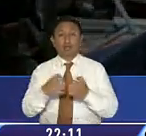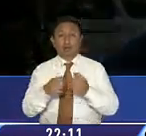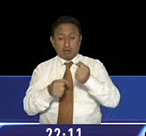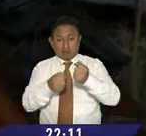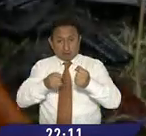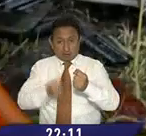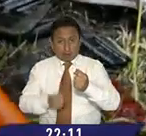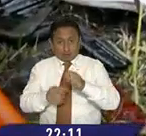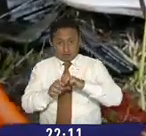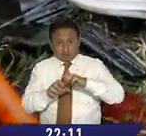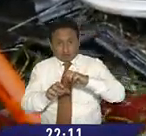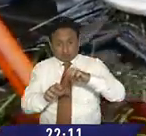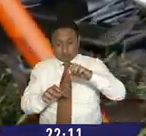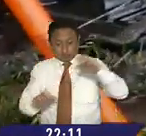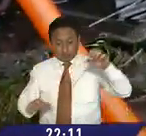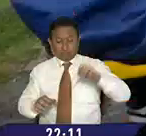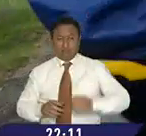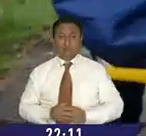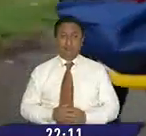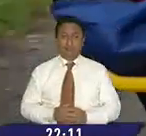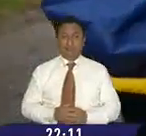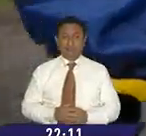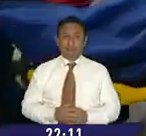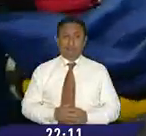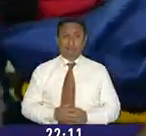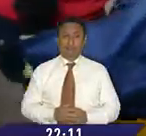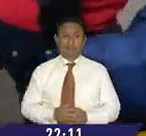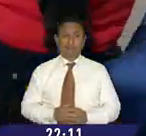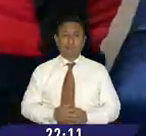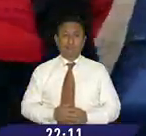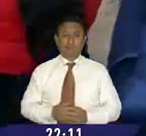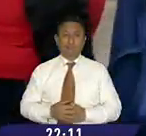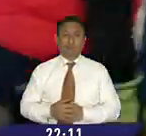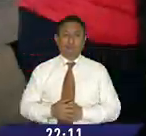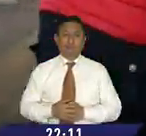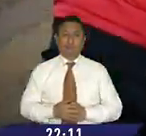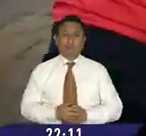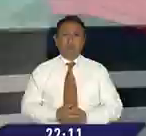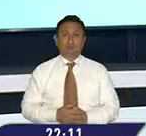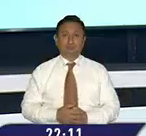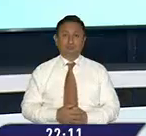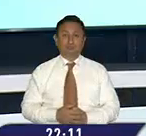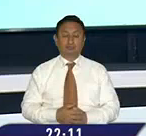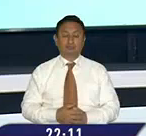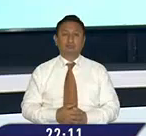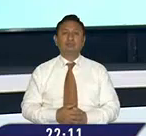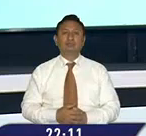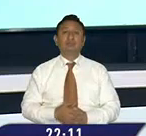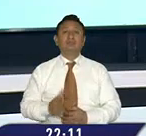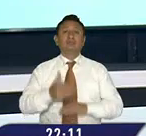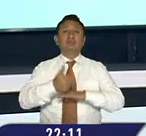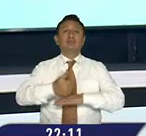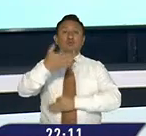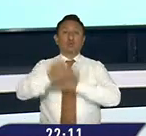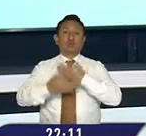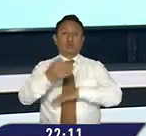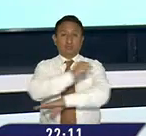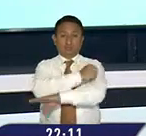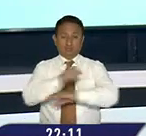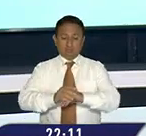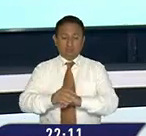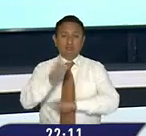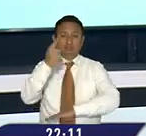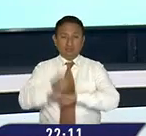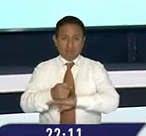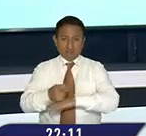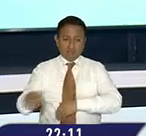a las personas. En Chimborazo informó Darwin Altamirano. La juez de San Borondón dispuso